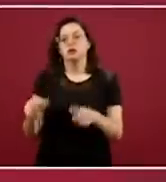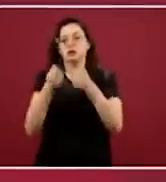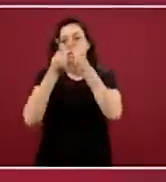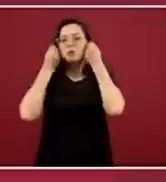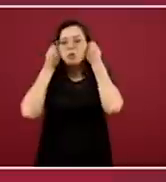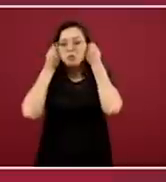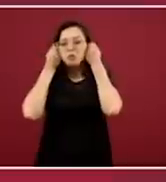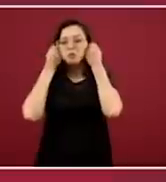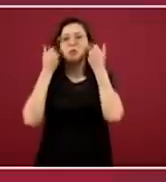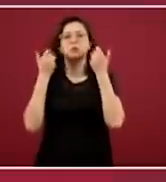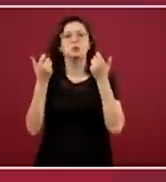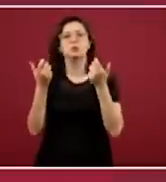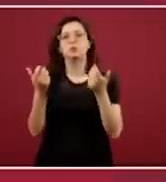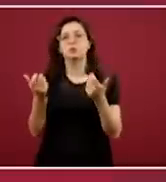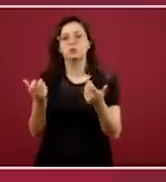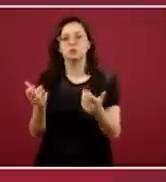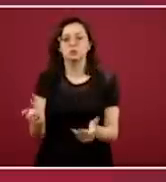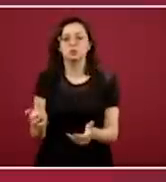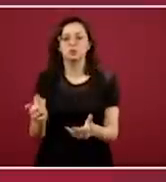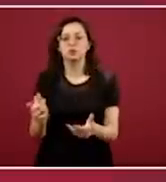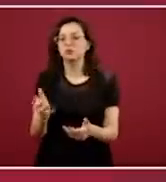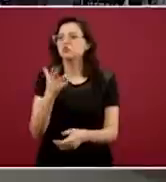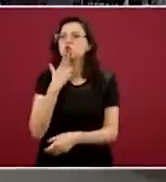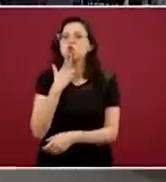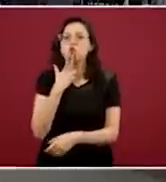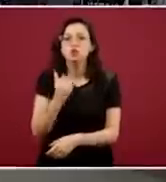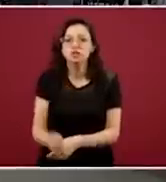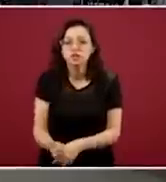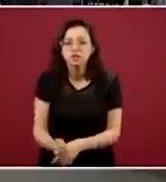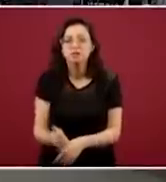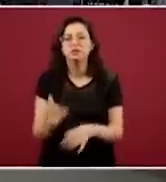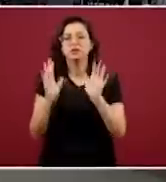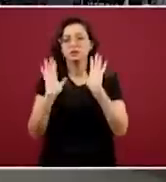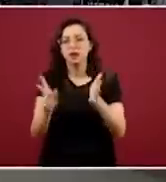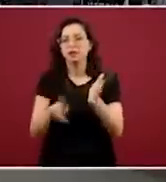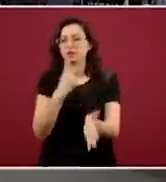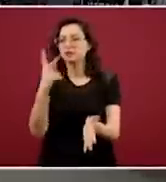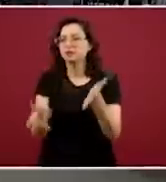cubrebocas, ya lo hemos dicho muchas veces, su inutilidad como medida preventiva,